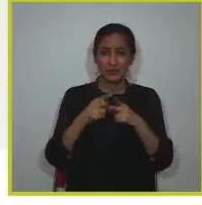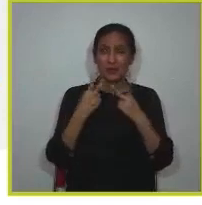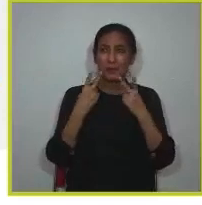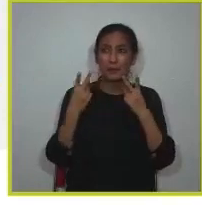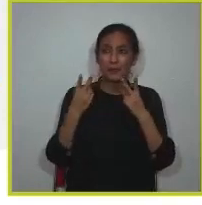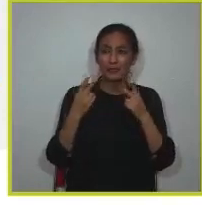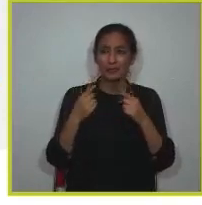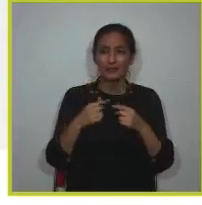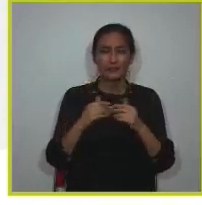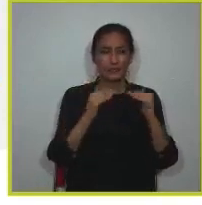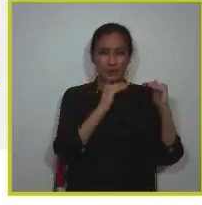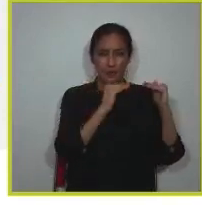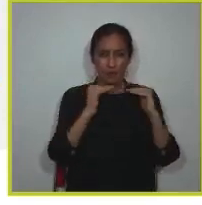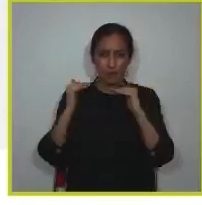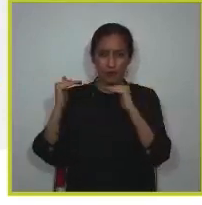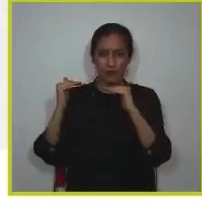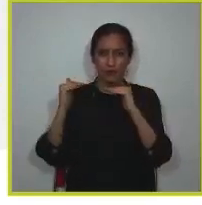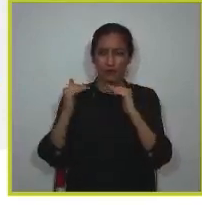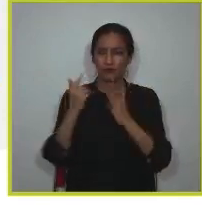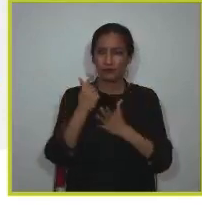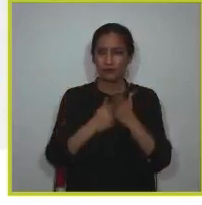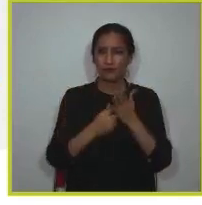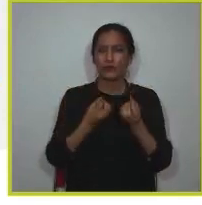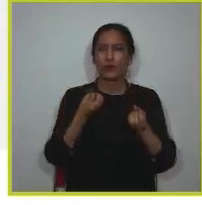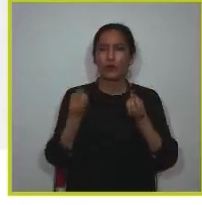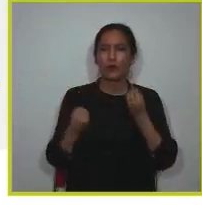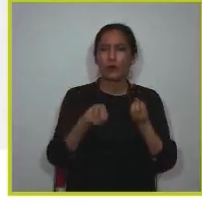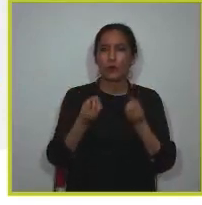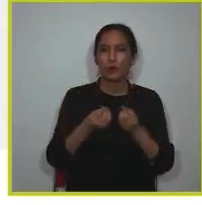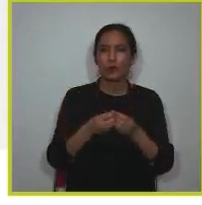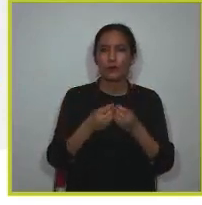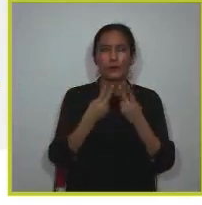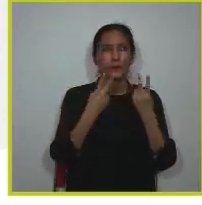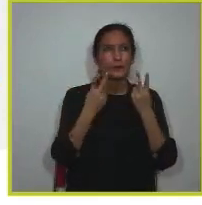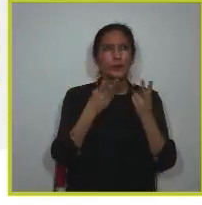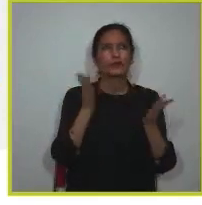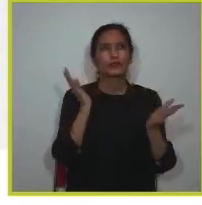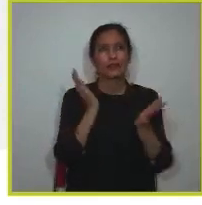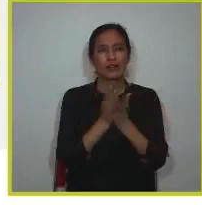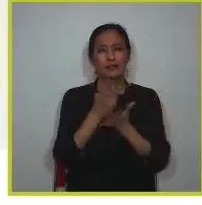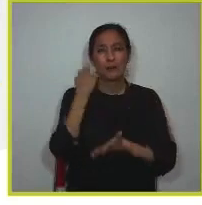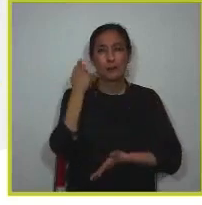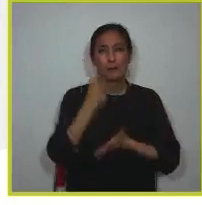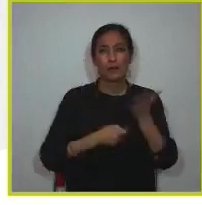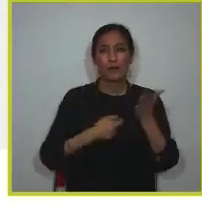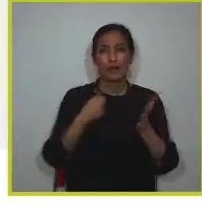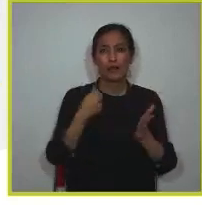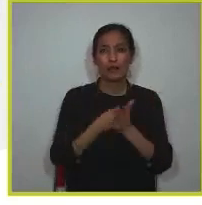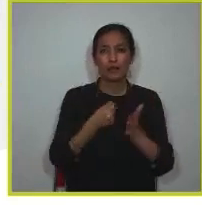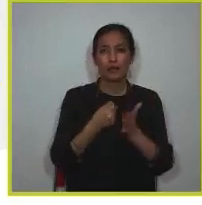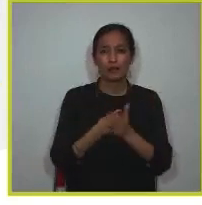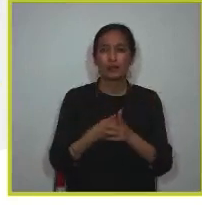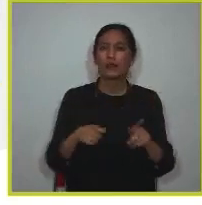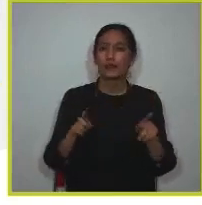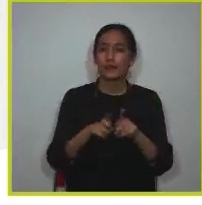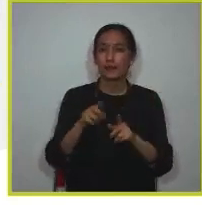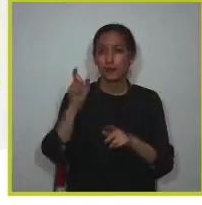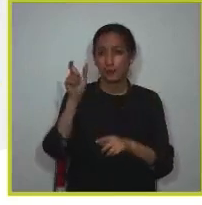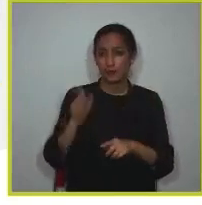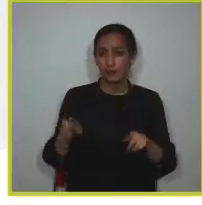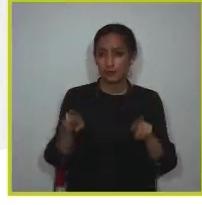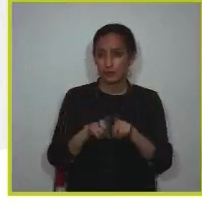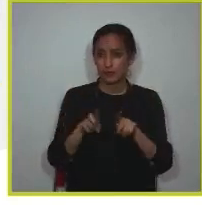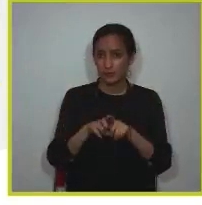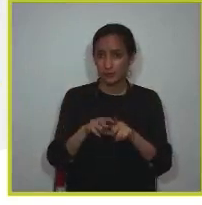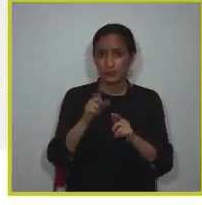y uniformizar la forma en Cómo van a calcular esa multa para que para que también el ciudadano que